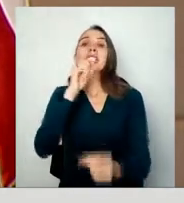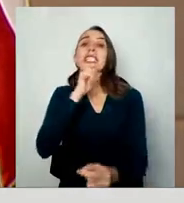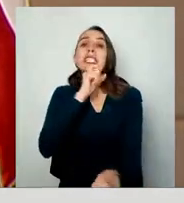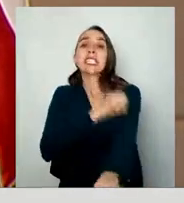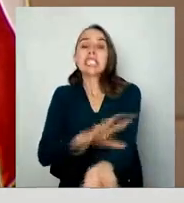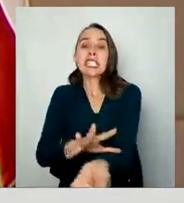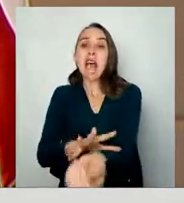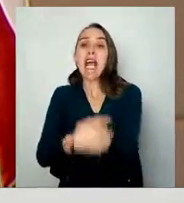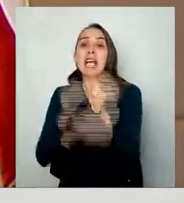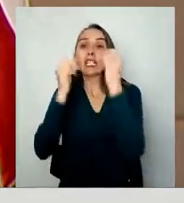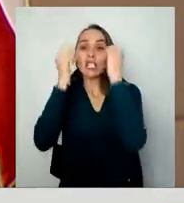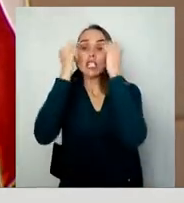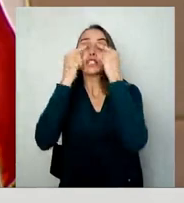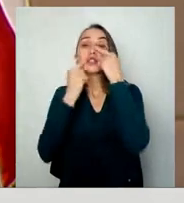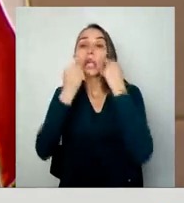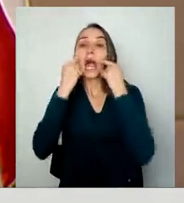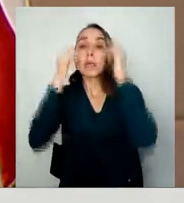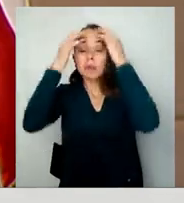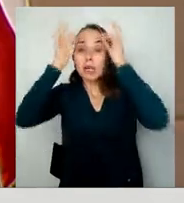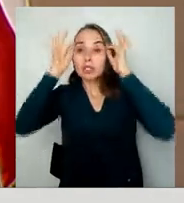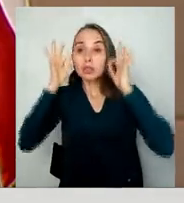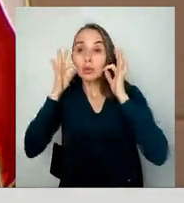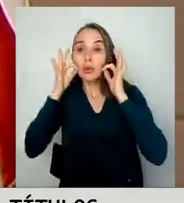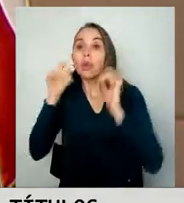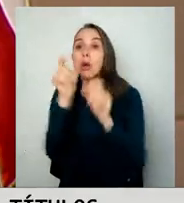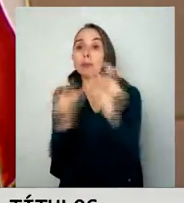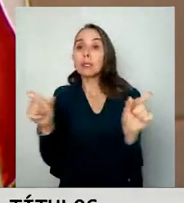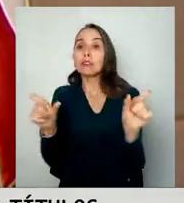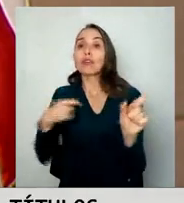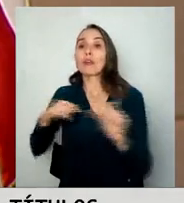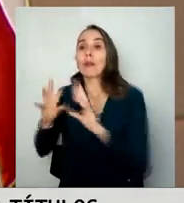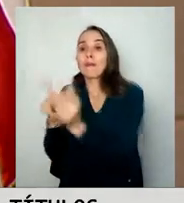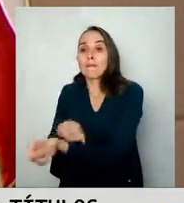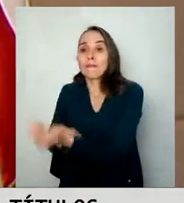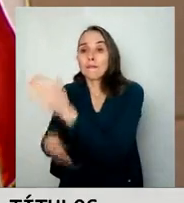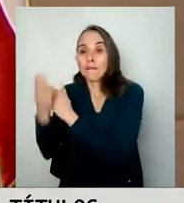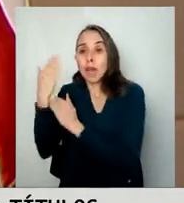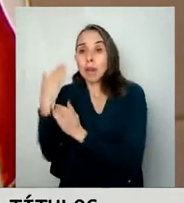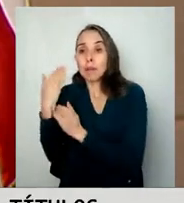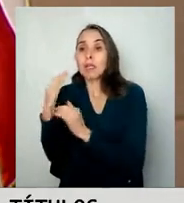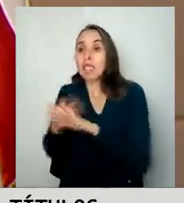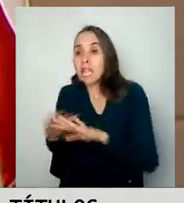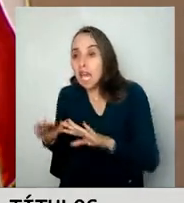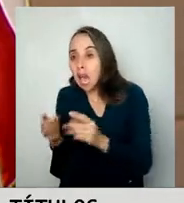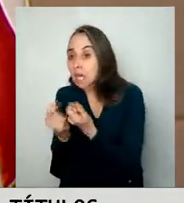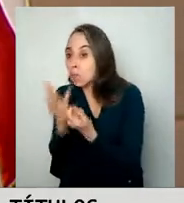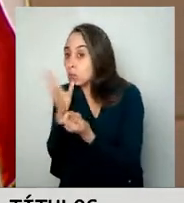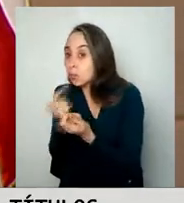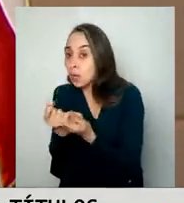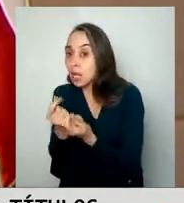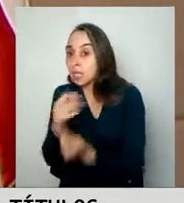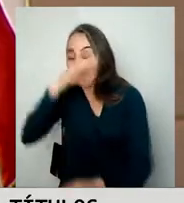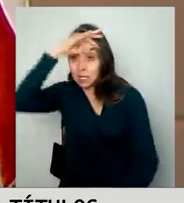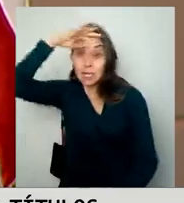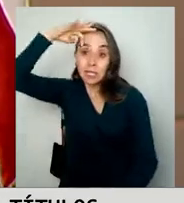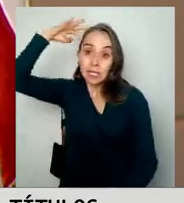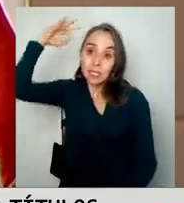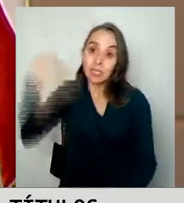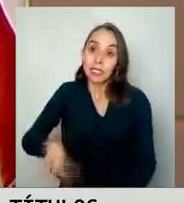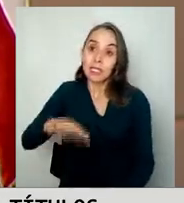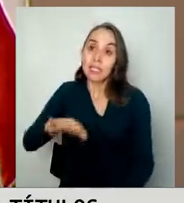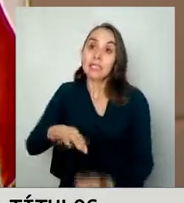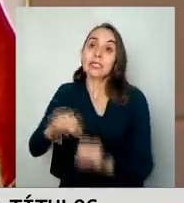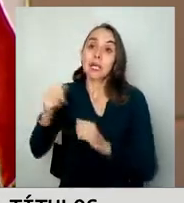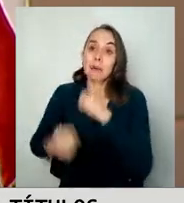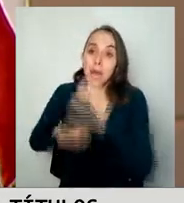y esto la gente que venimos de un origen sencillo y que no hemos sacado la cresta para terminar y salir adelante